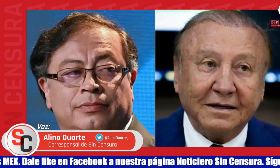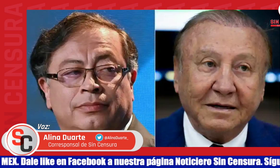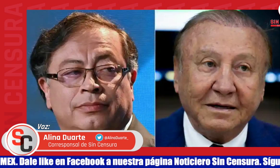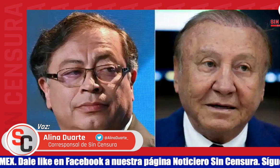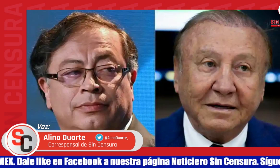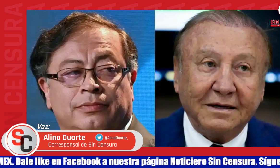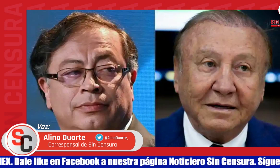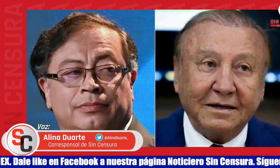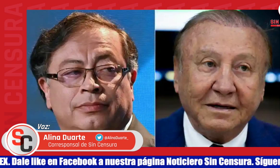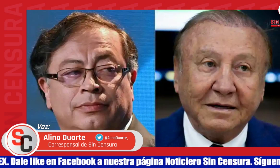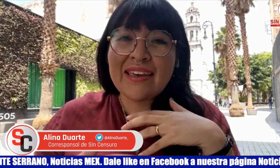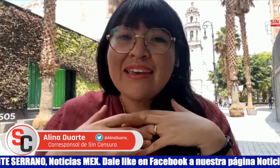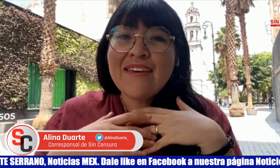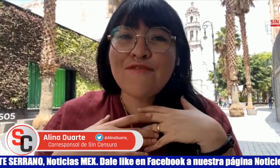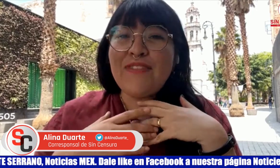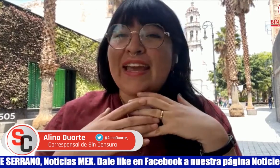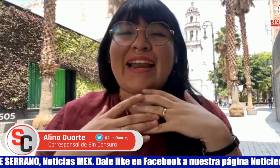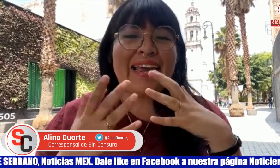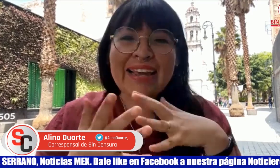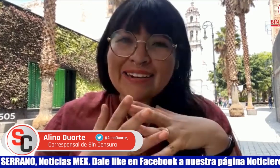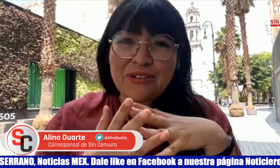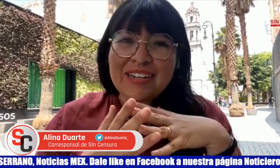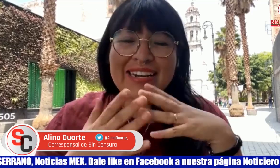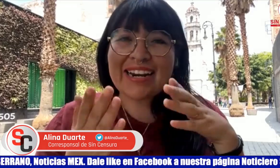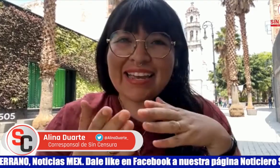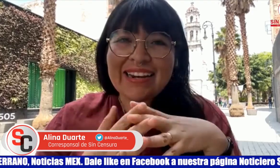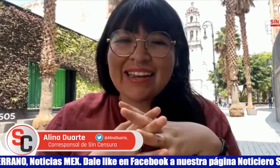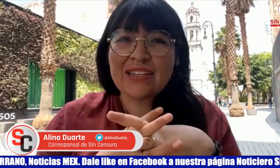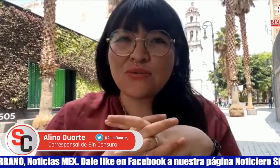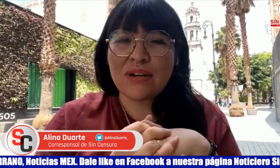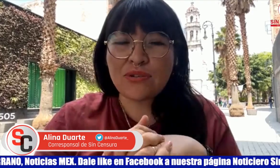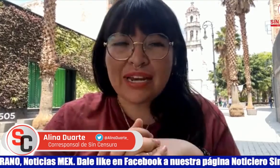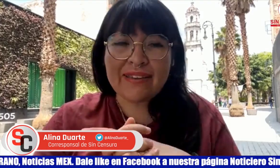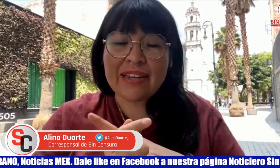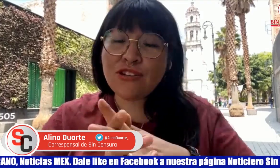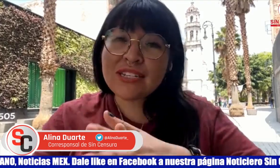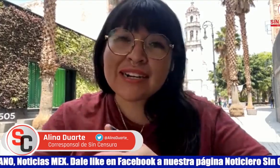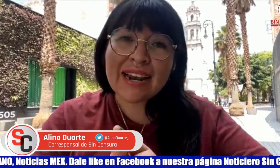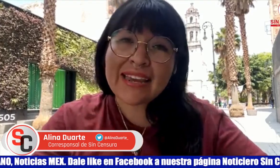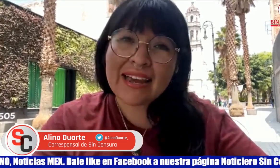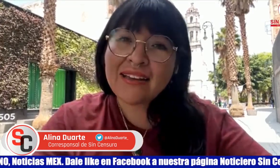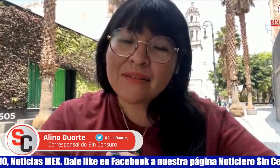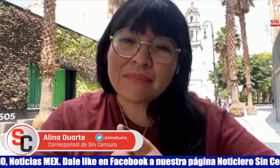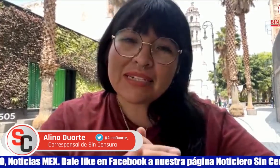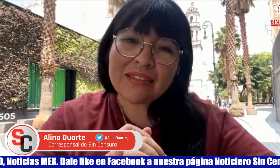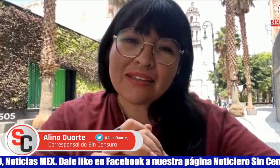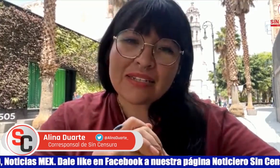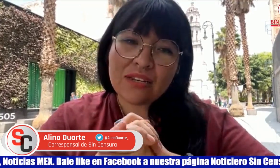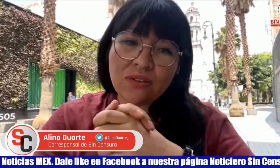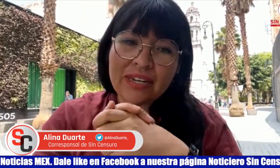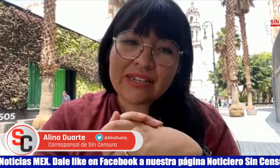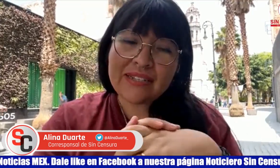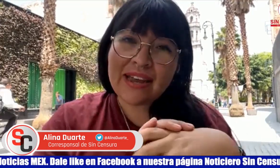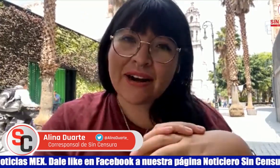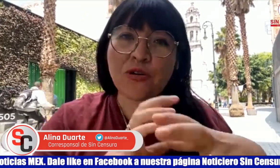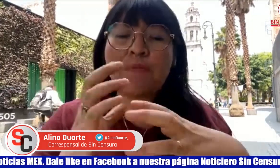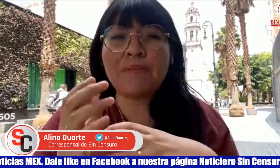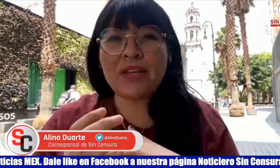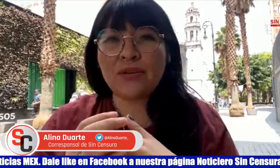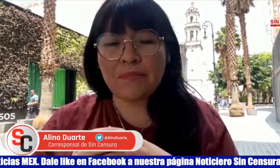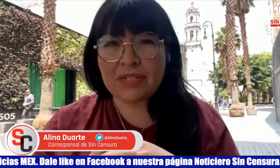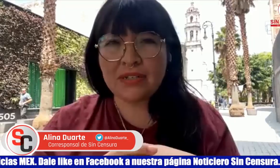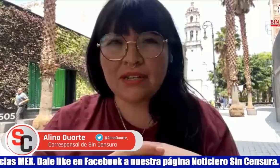de conservadurismo, a pesar de creer, ¿no? Hacer creer que es un outsider. Y yo cerraría Vicente, diciendo que